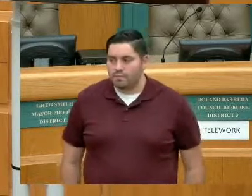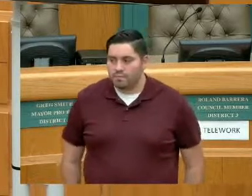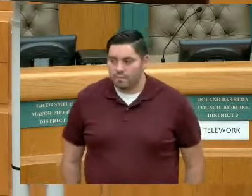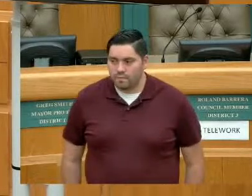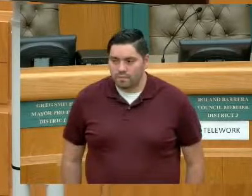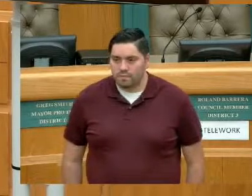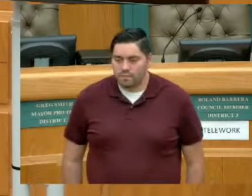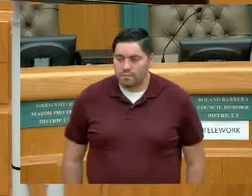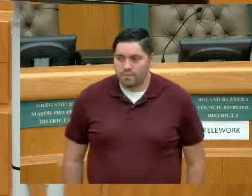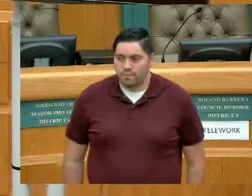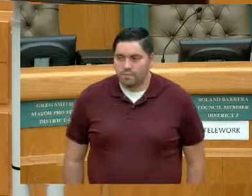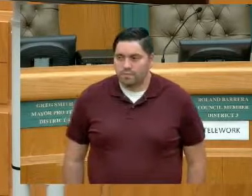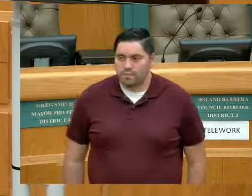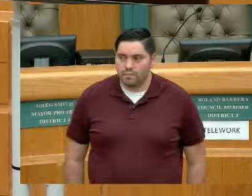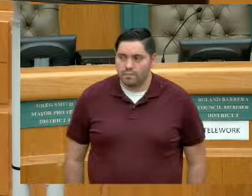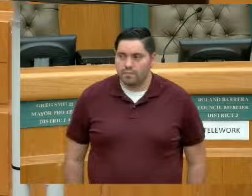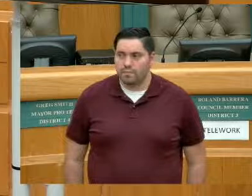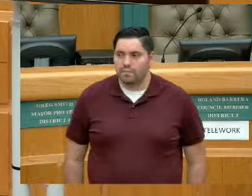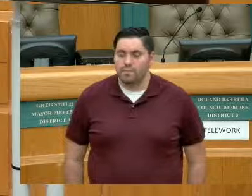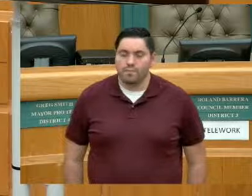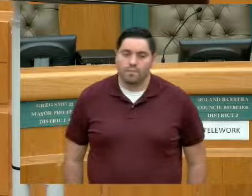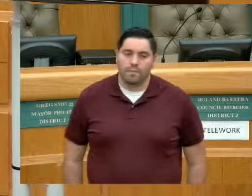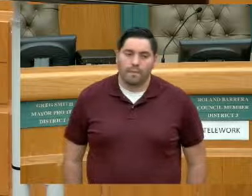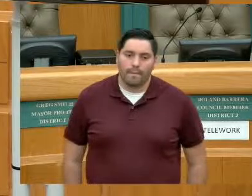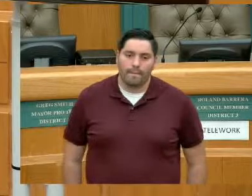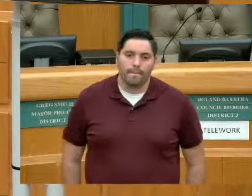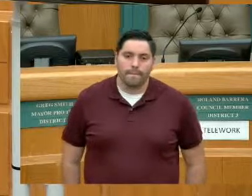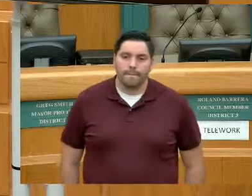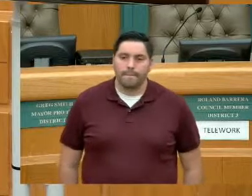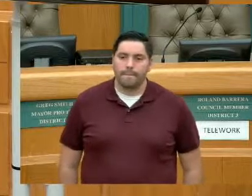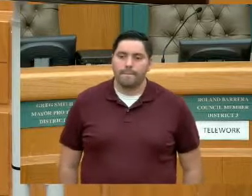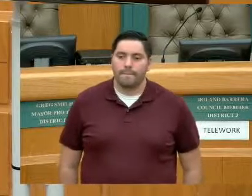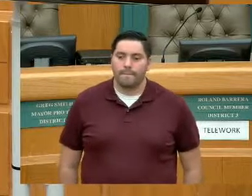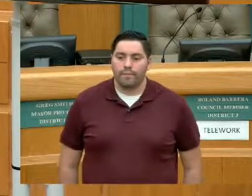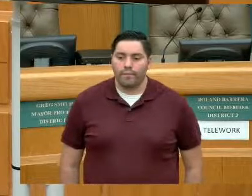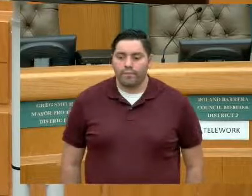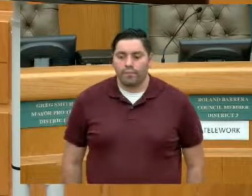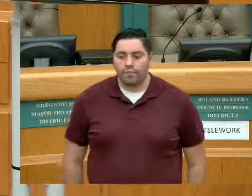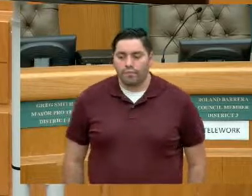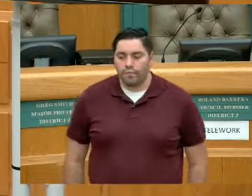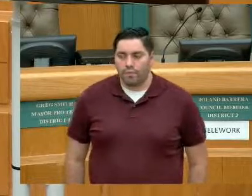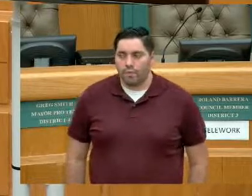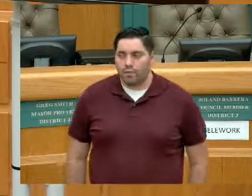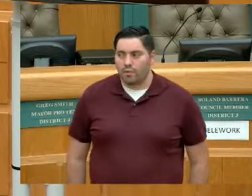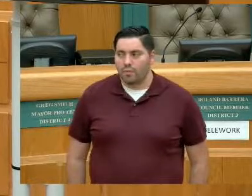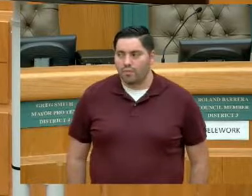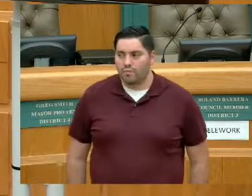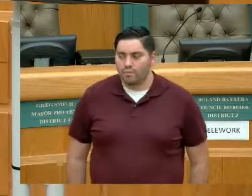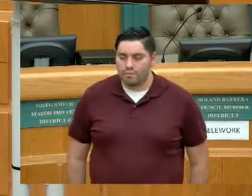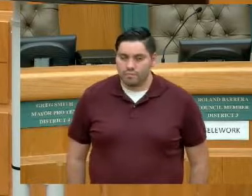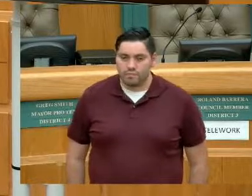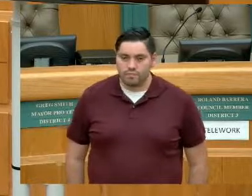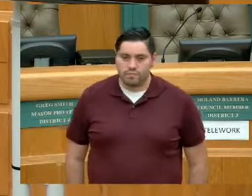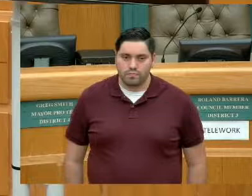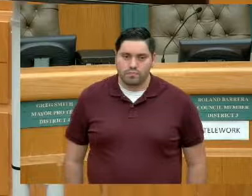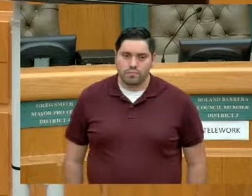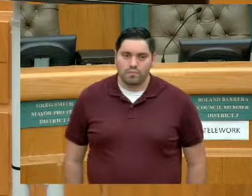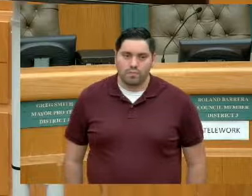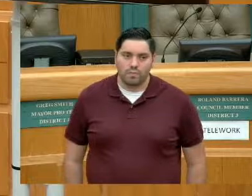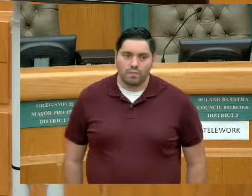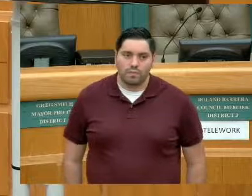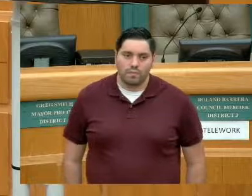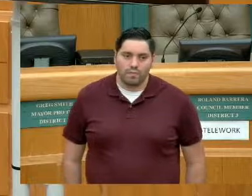pequeños negocios. Con este apoyo se ayudará a que los negocios paguen por sus deudas. Compre a nivel local y no por internet. Así podrá ayudar a su